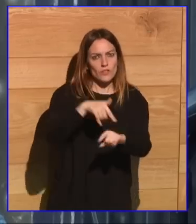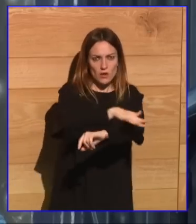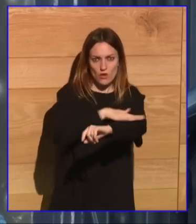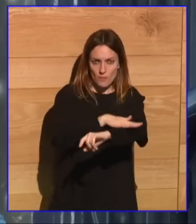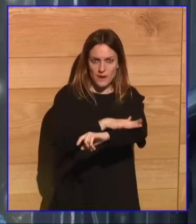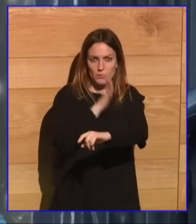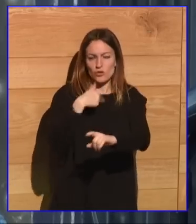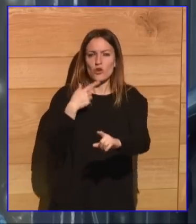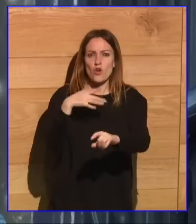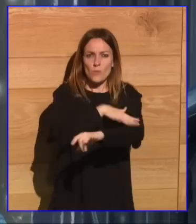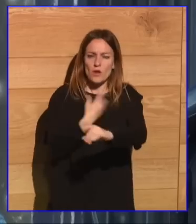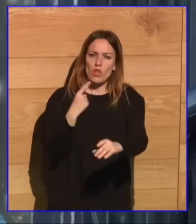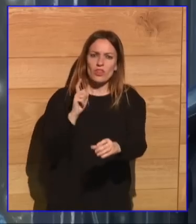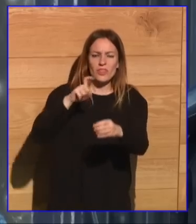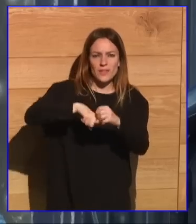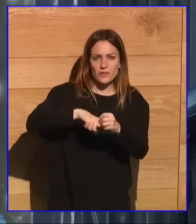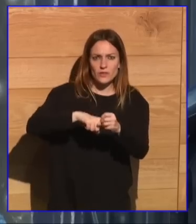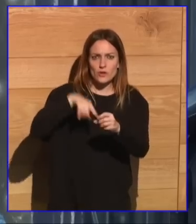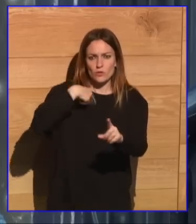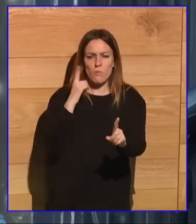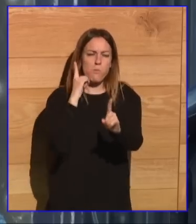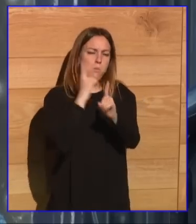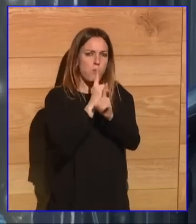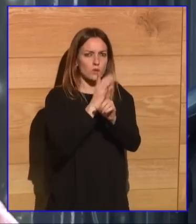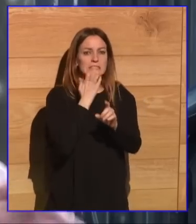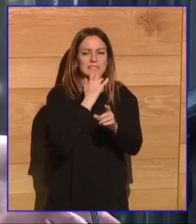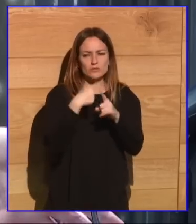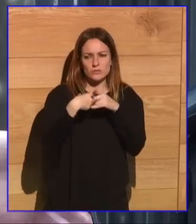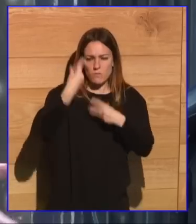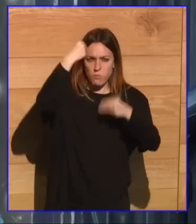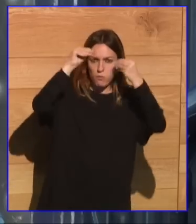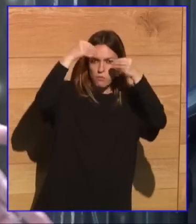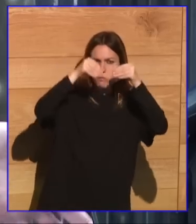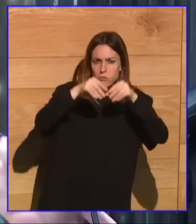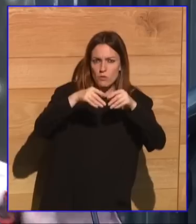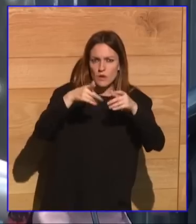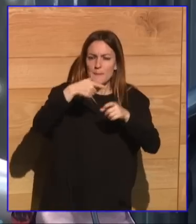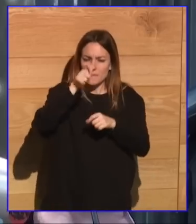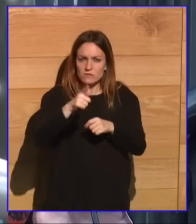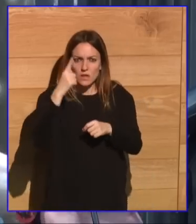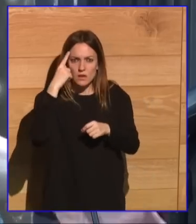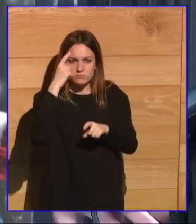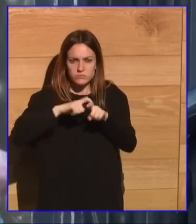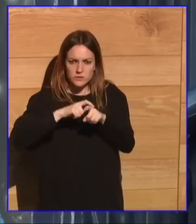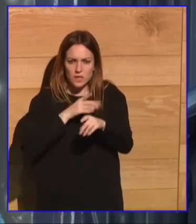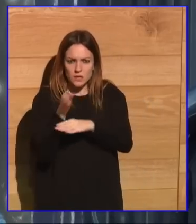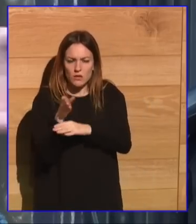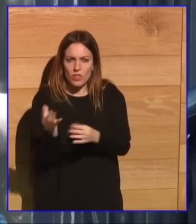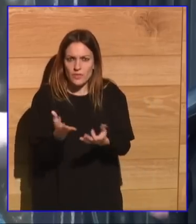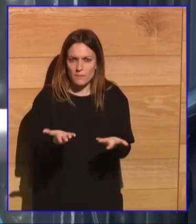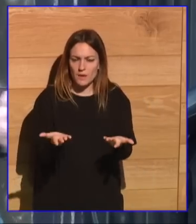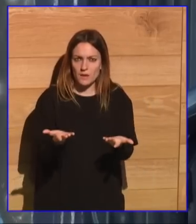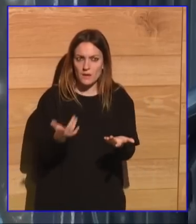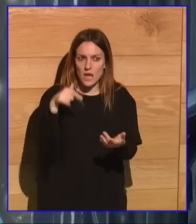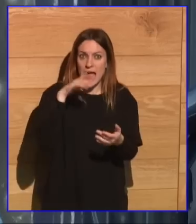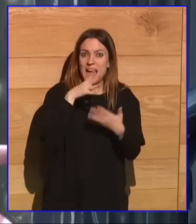metido dentro de una institución cuando nadie sabe lo que te está pasando dentro de la cabeza. Ese chico no tenía que estar en un psiquiátrico de ese tipo. Hoy en día ves